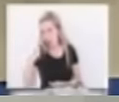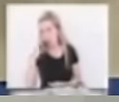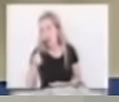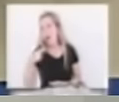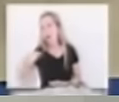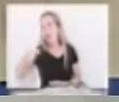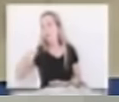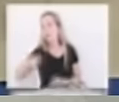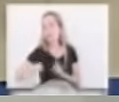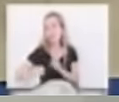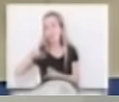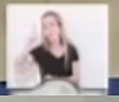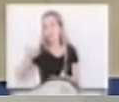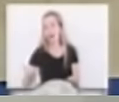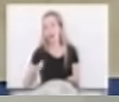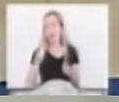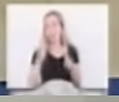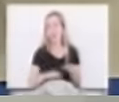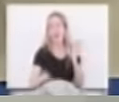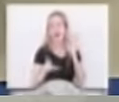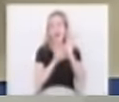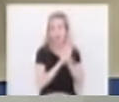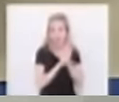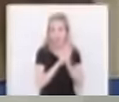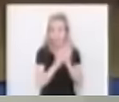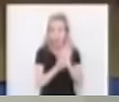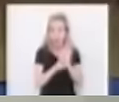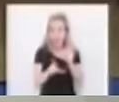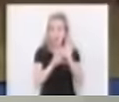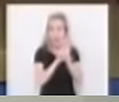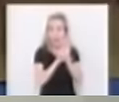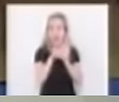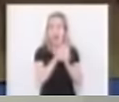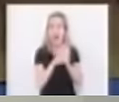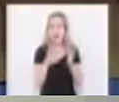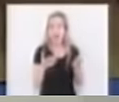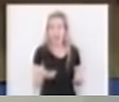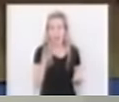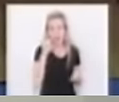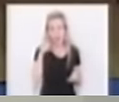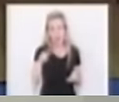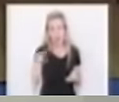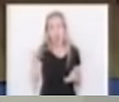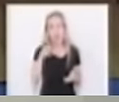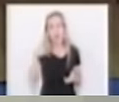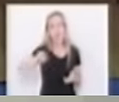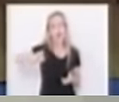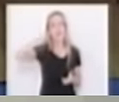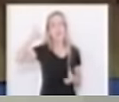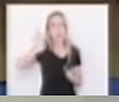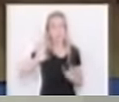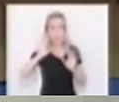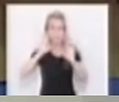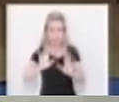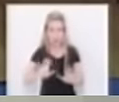regulada. Fíjate, y ahora aparentemente se vienen cambios. Sí, le sacaríamos la palabra abusivo entonces. Una ley de la ciudad